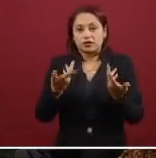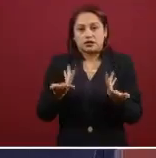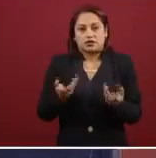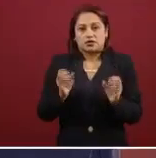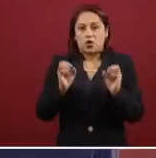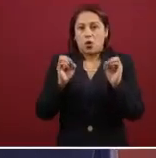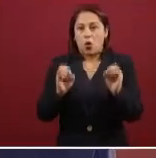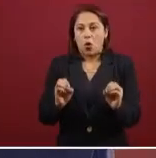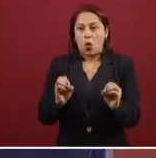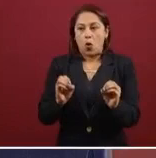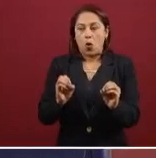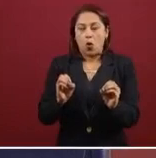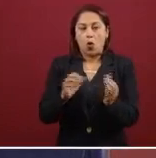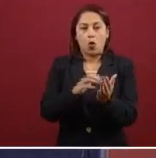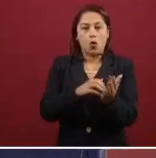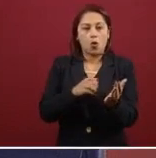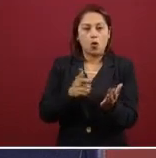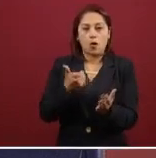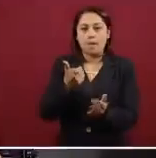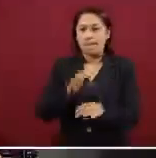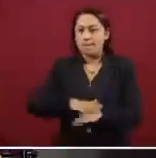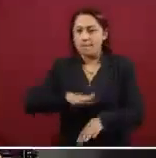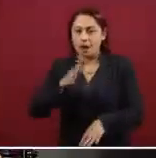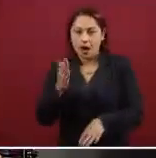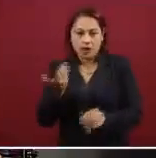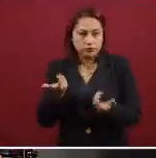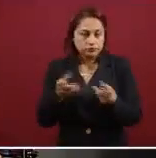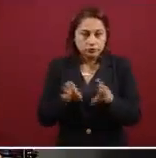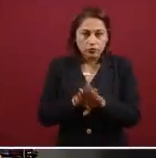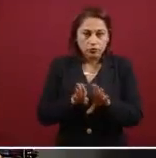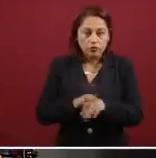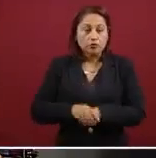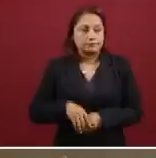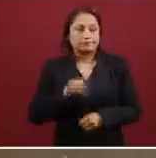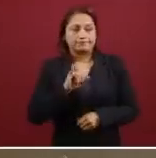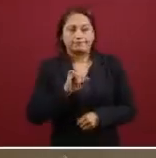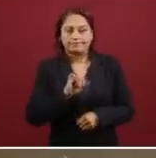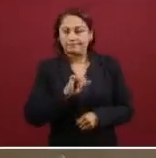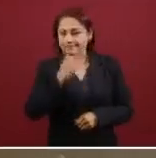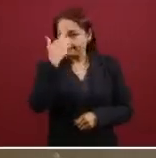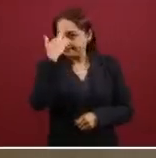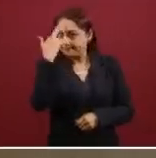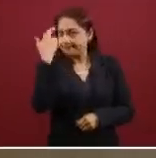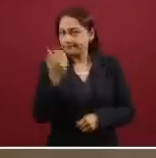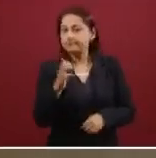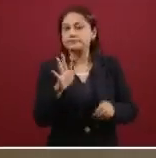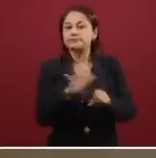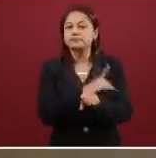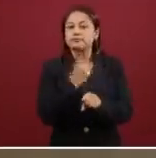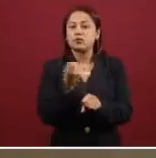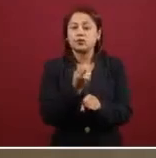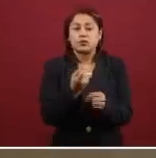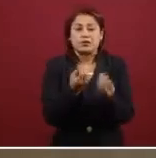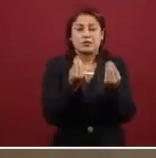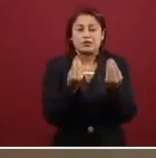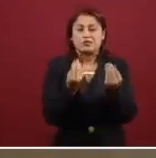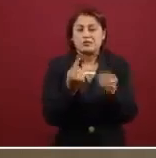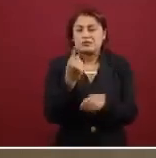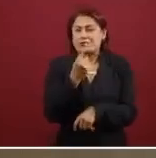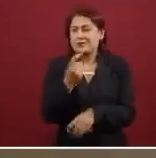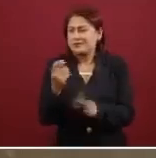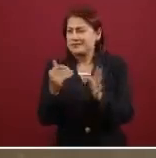un ingreso adicional. Exacto, porque además genera muchos intereses. Son cientos de miles de pesos a nivel